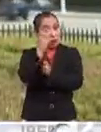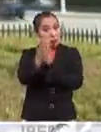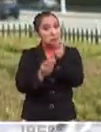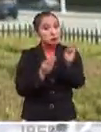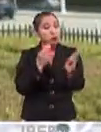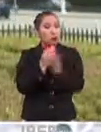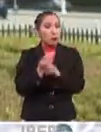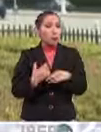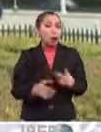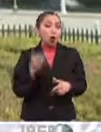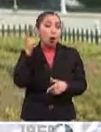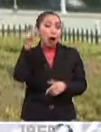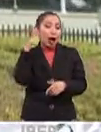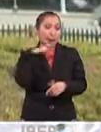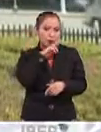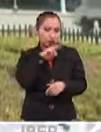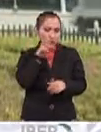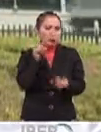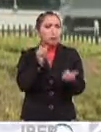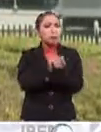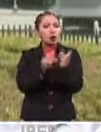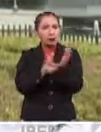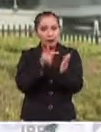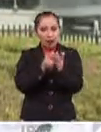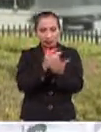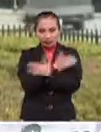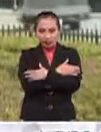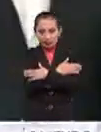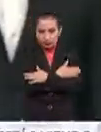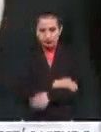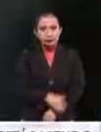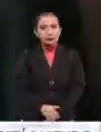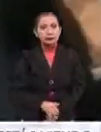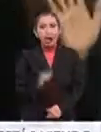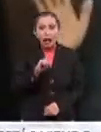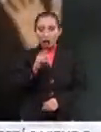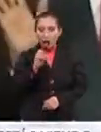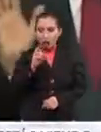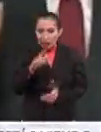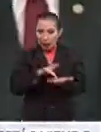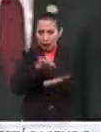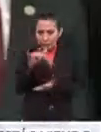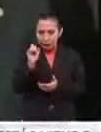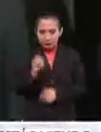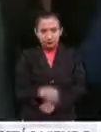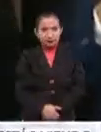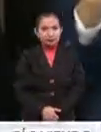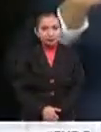global. Esperamos pronto estar platicando de nuevo a cuenta con usted. Un fuerte abrazo. Ana Omar, muchas gracias. Hasta luego. Hasta luego.